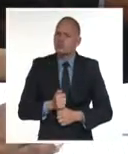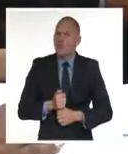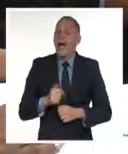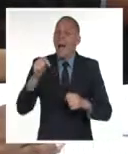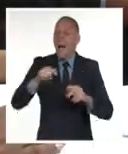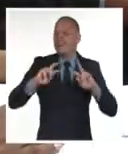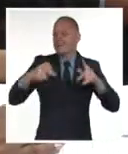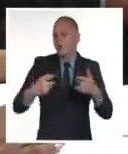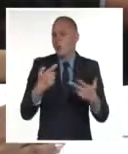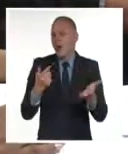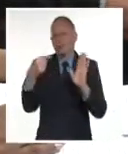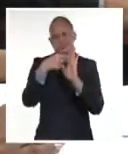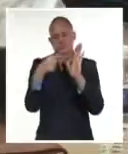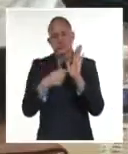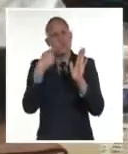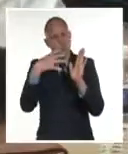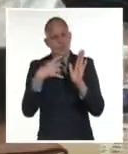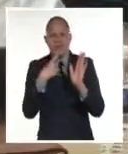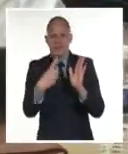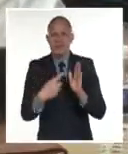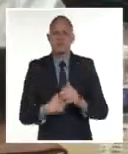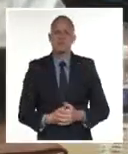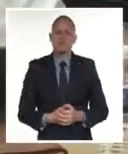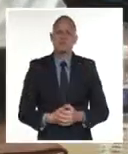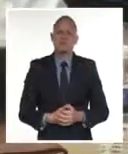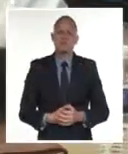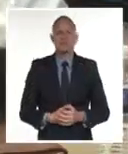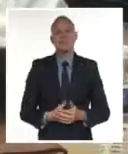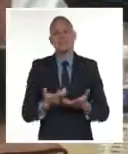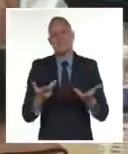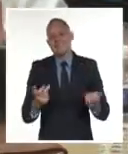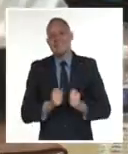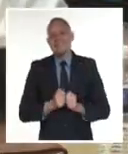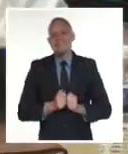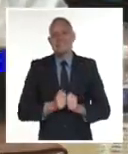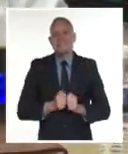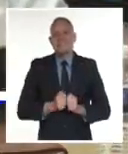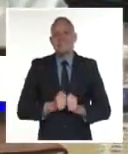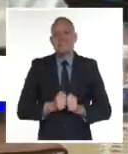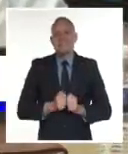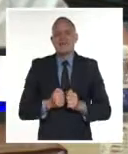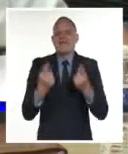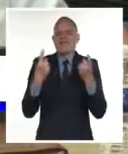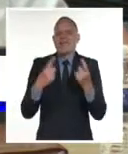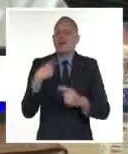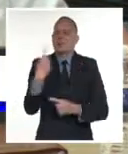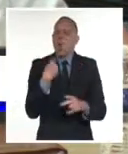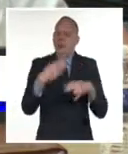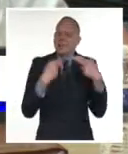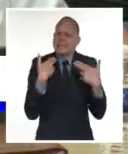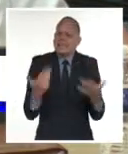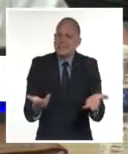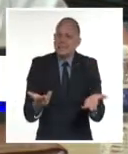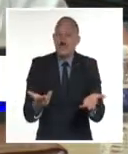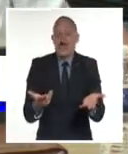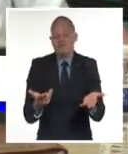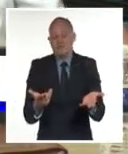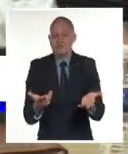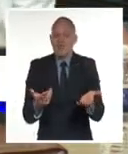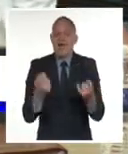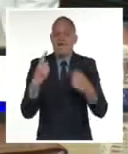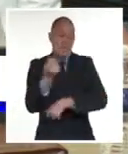para mantener las conquistas alcanzadas. Y para eso, ¿qué tenemos que lograr? Más participación democrática de